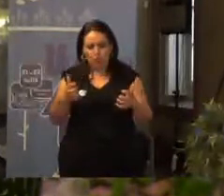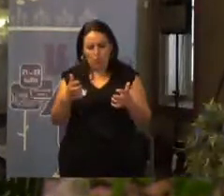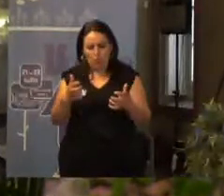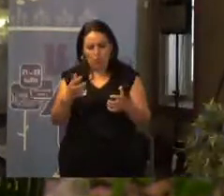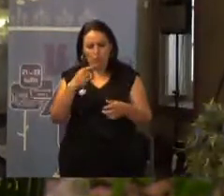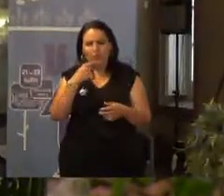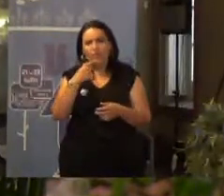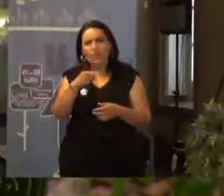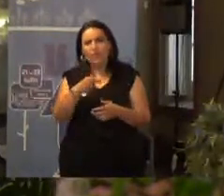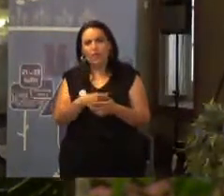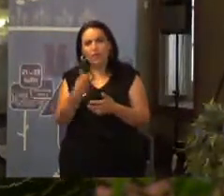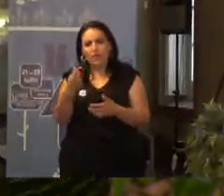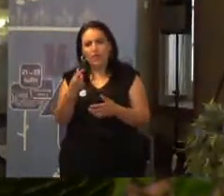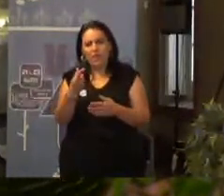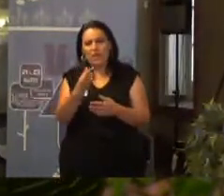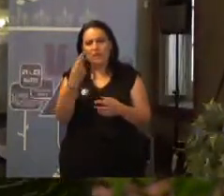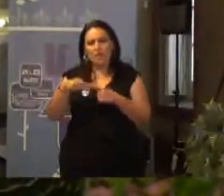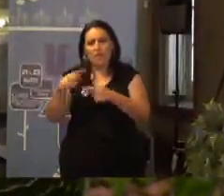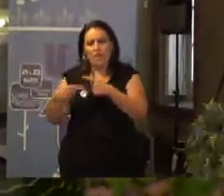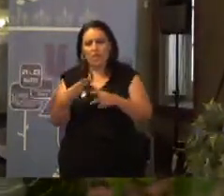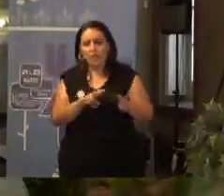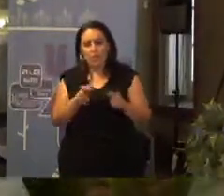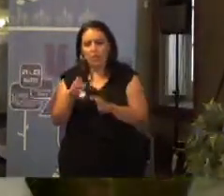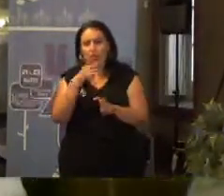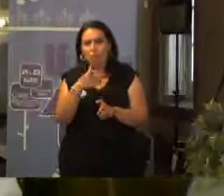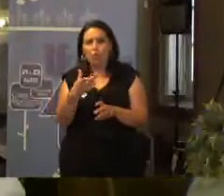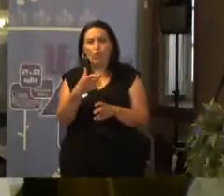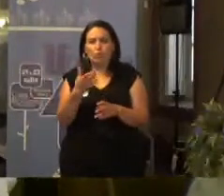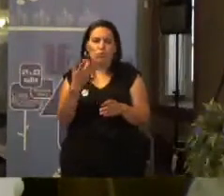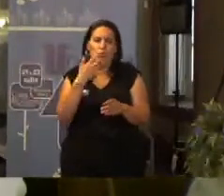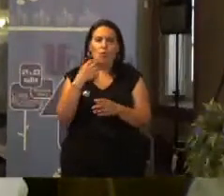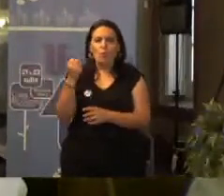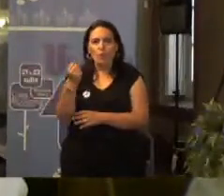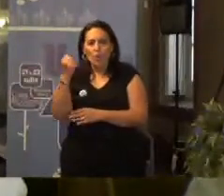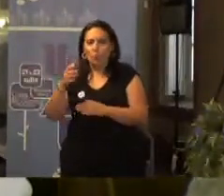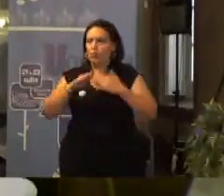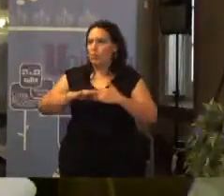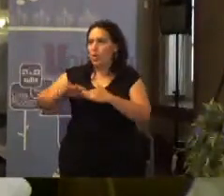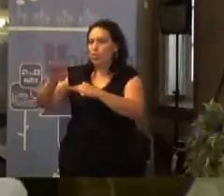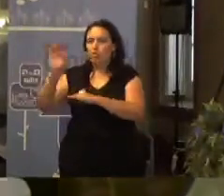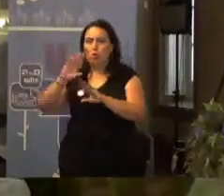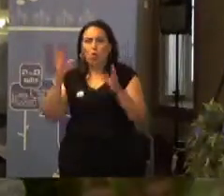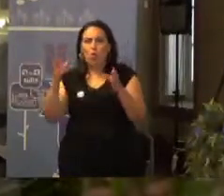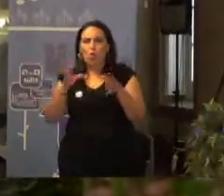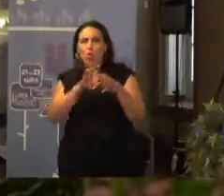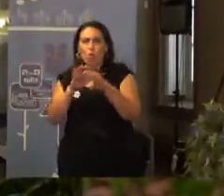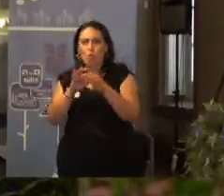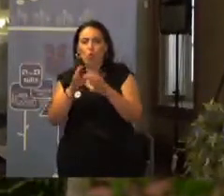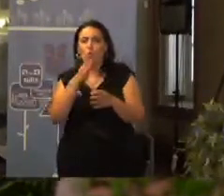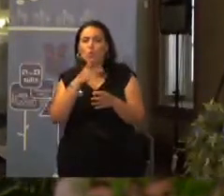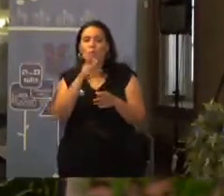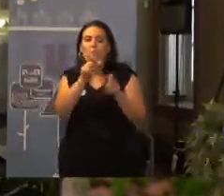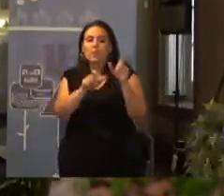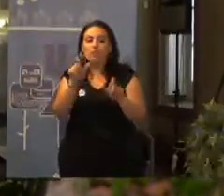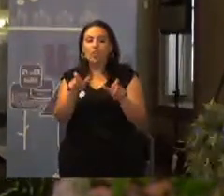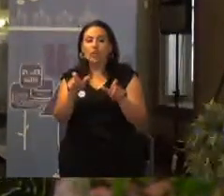novas organizacións xurdidas tras os ciclos electorais recentes, como Podemos, as Mareas ou os Comúns, queren gobernar coa xente